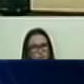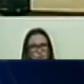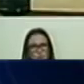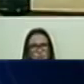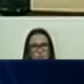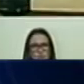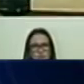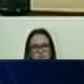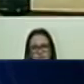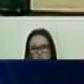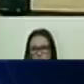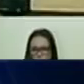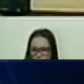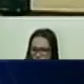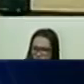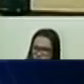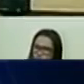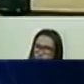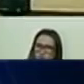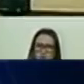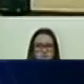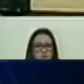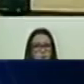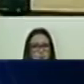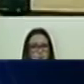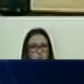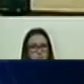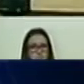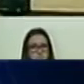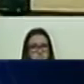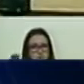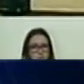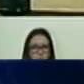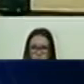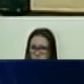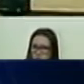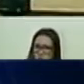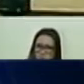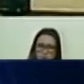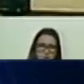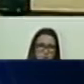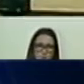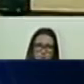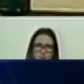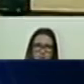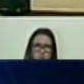calor humano, en solidaridad. Los que han vivido en el exterior